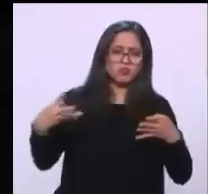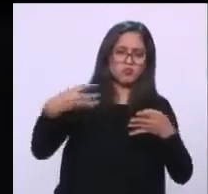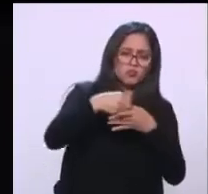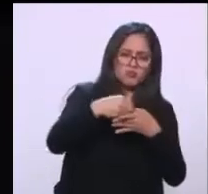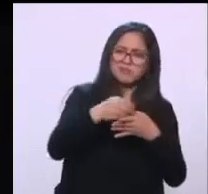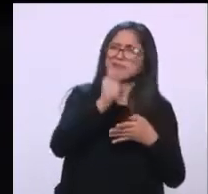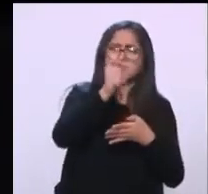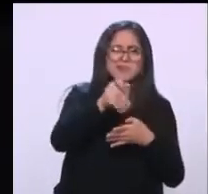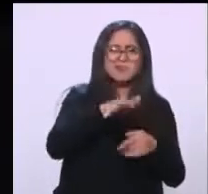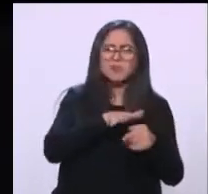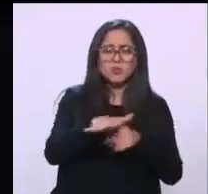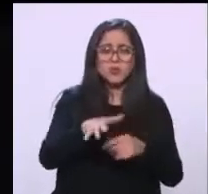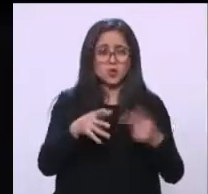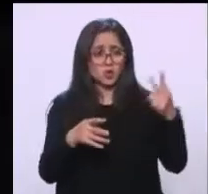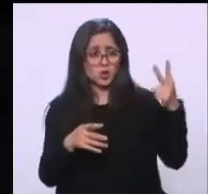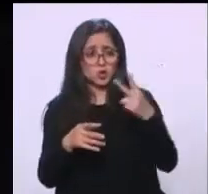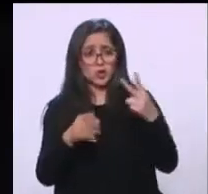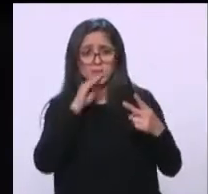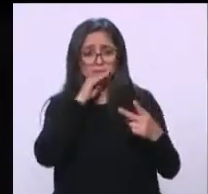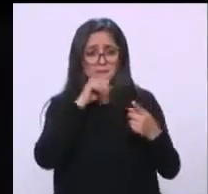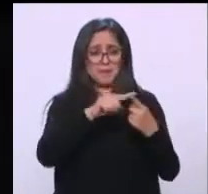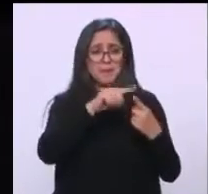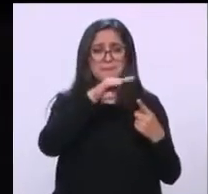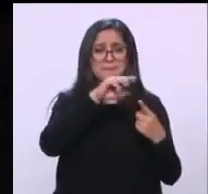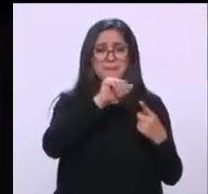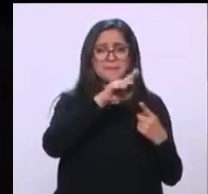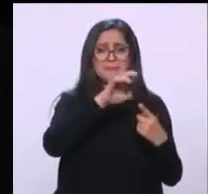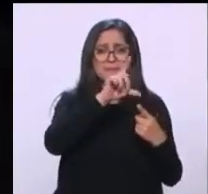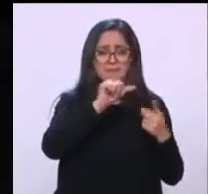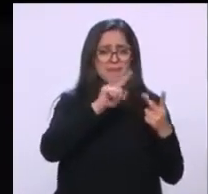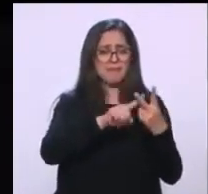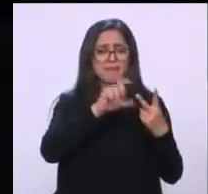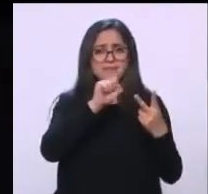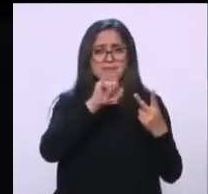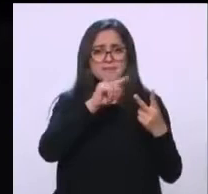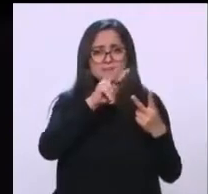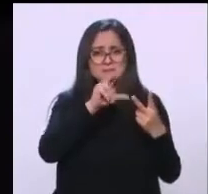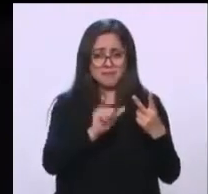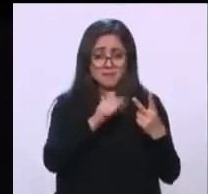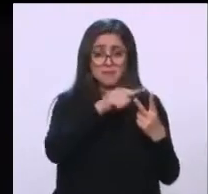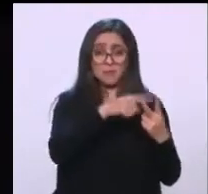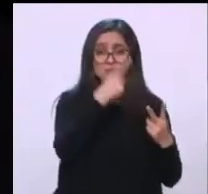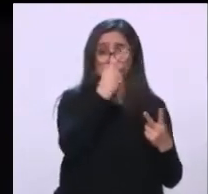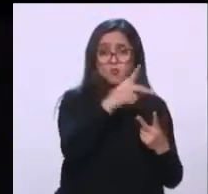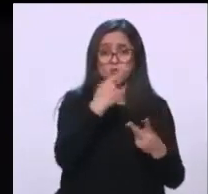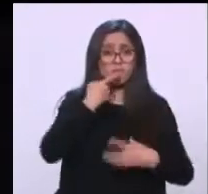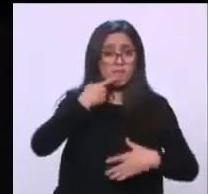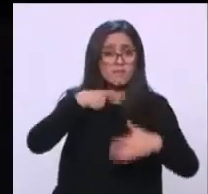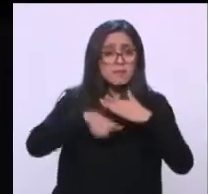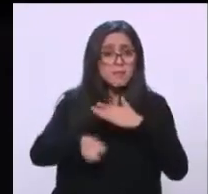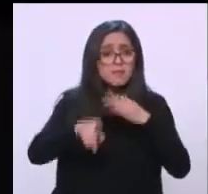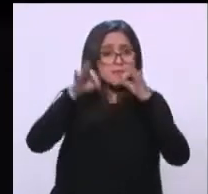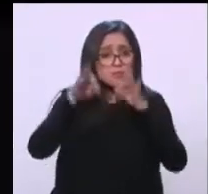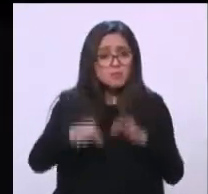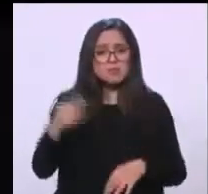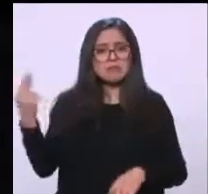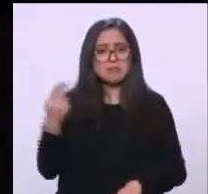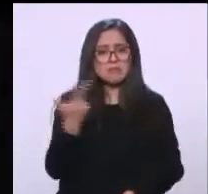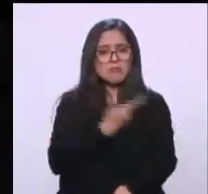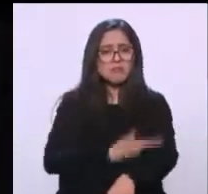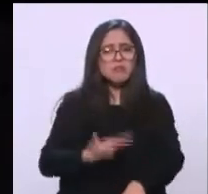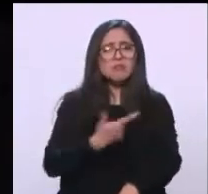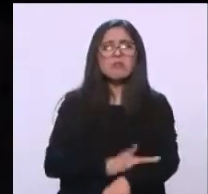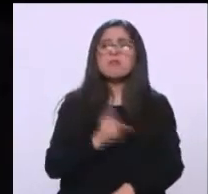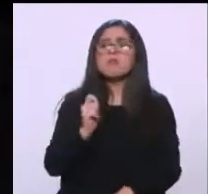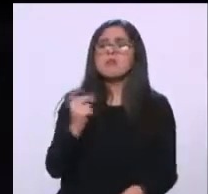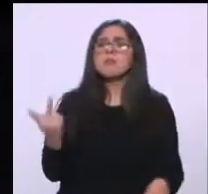el caso de dos madres, Marcela Alemán y Silvia Castillo, cuya demanda legítima de que se dé solución a los casos de